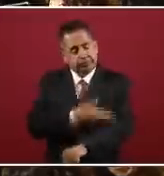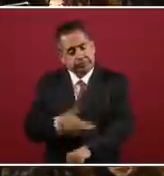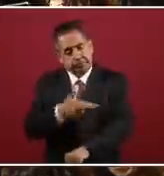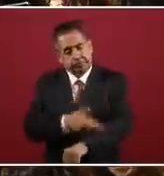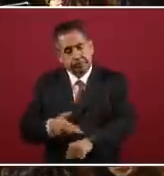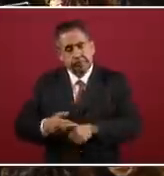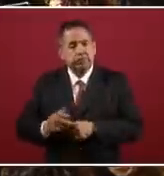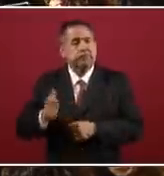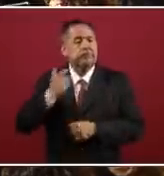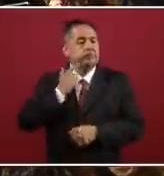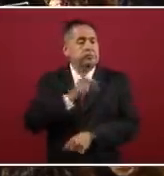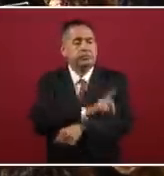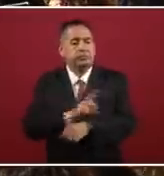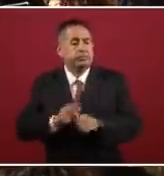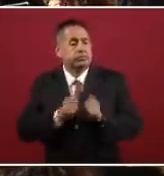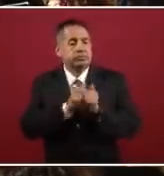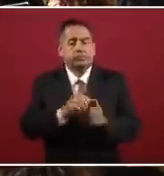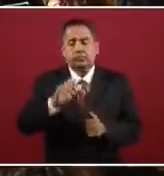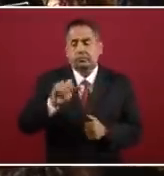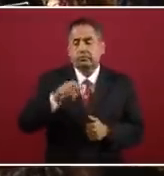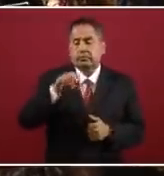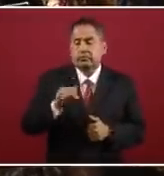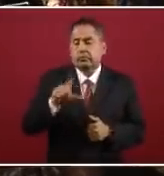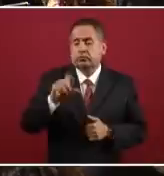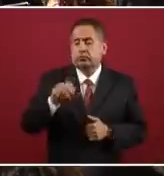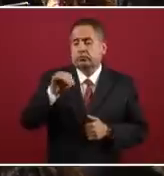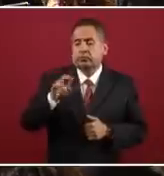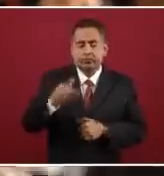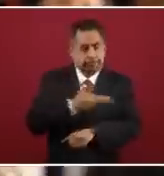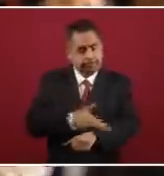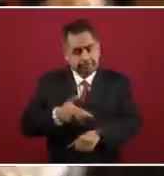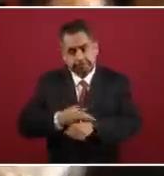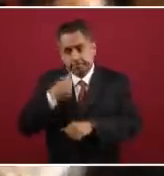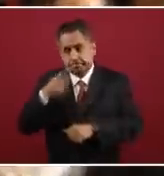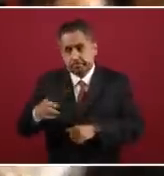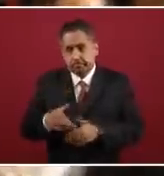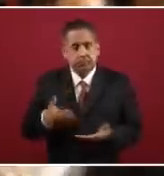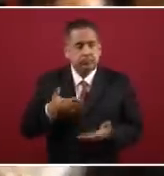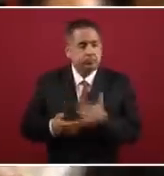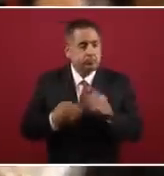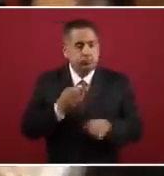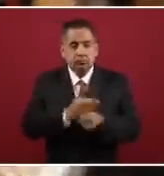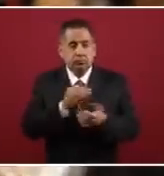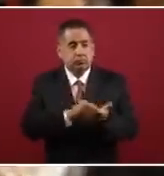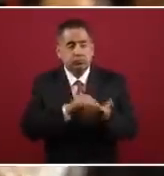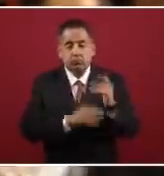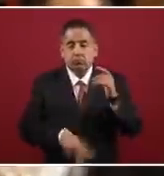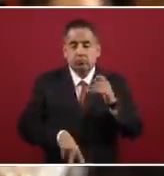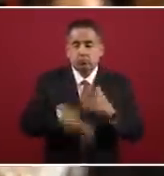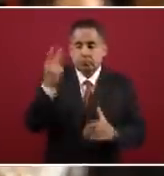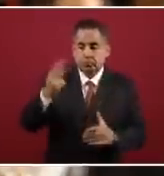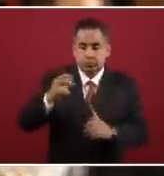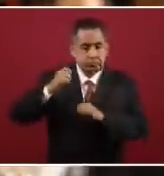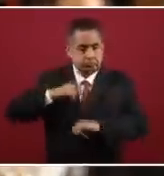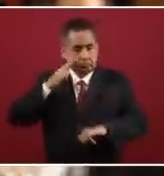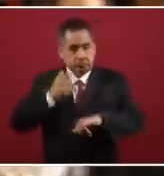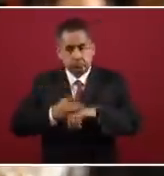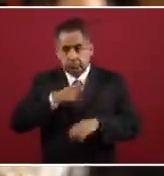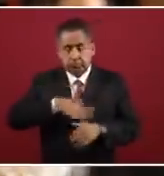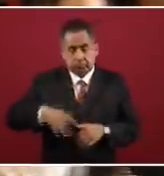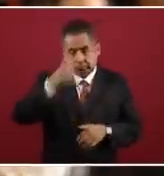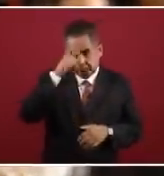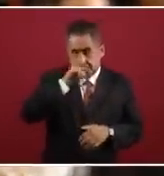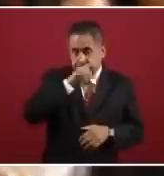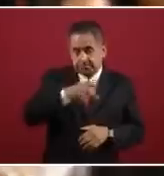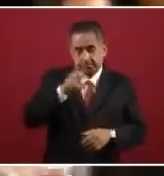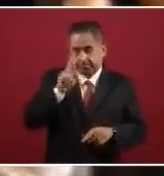fuera su delegado en el estado, Carlos Lomelí, y hasta el momento se mantiene vacante ese cargo que es muy importante para los jaliscienses. Se